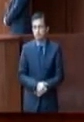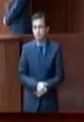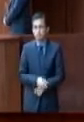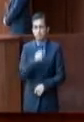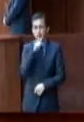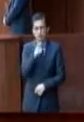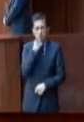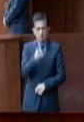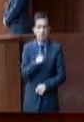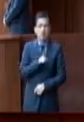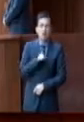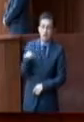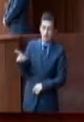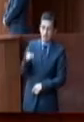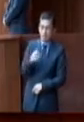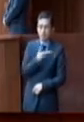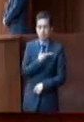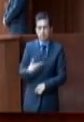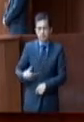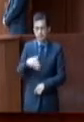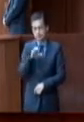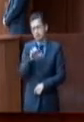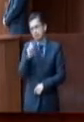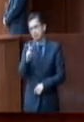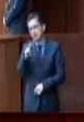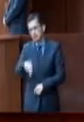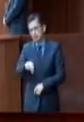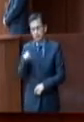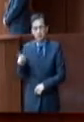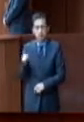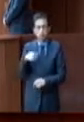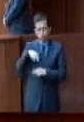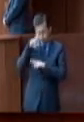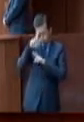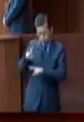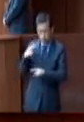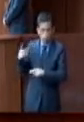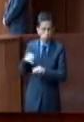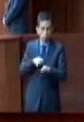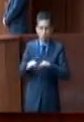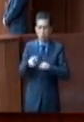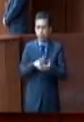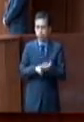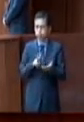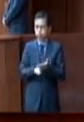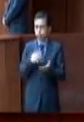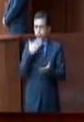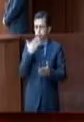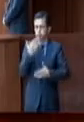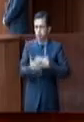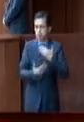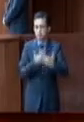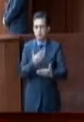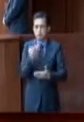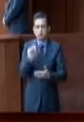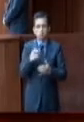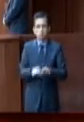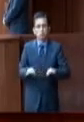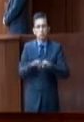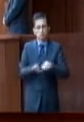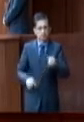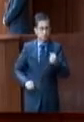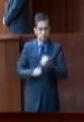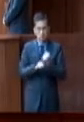ciudadano presidente de la república licenciado enrique peña nieto- reconocemos valoramos los presentes avances que significan apuntalamiento a las